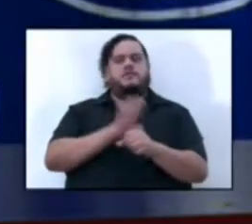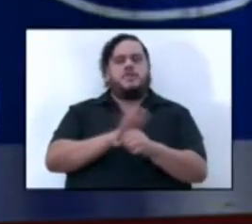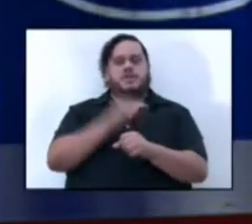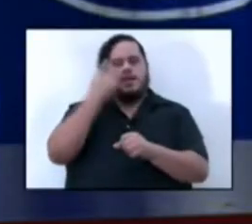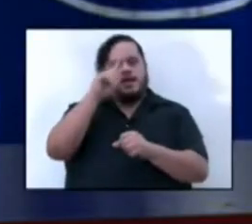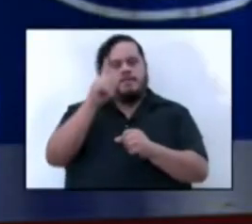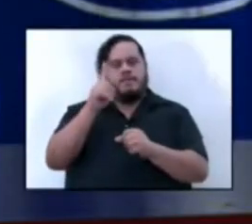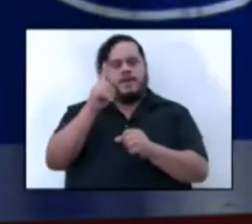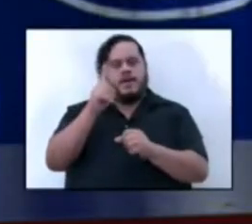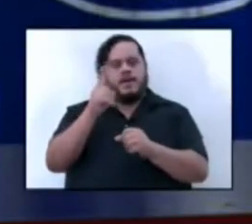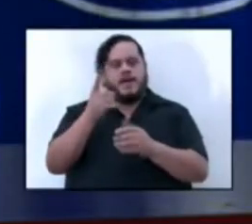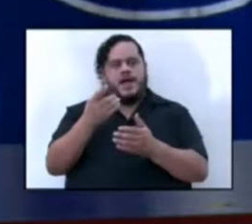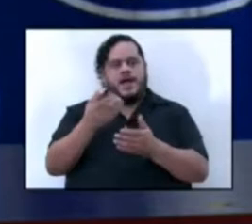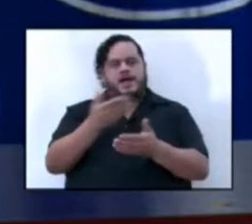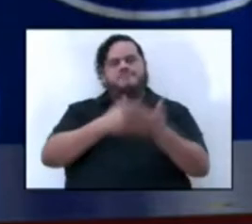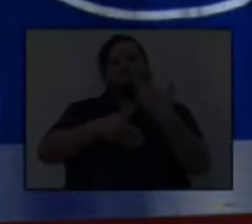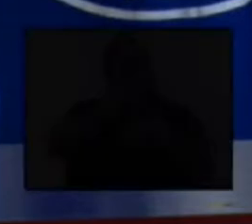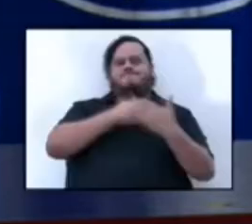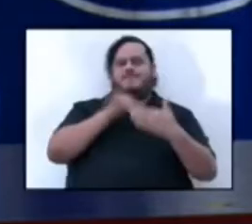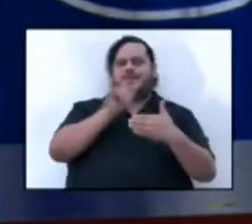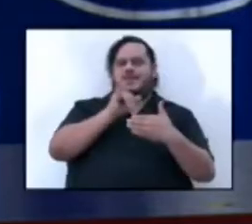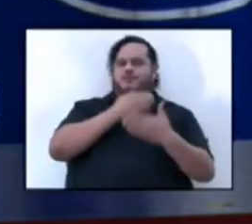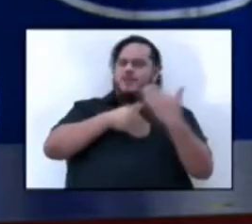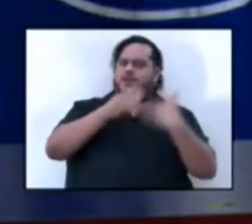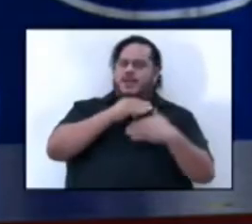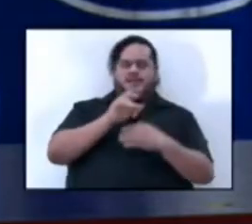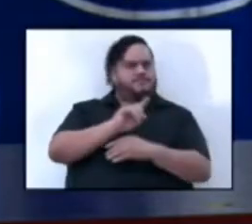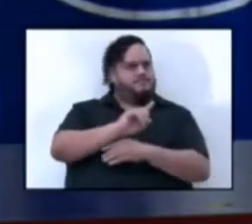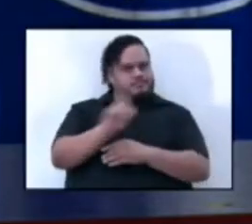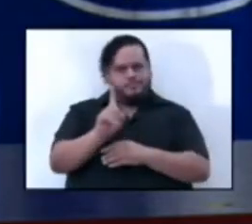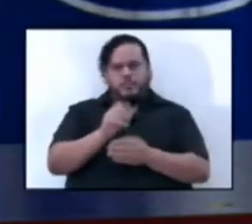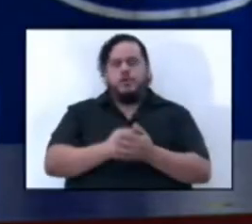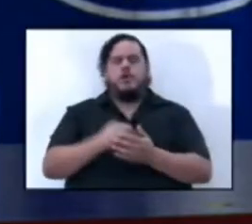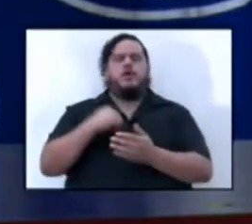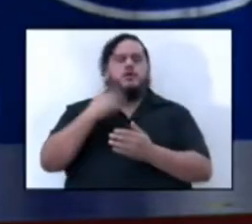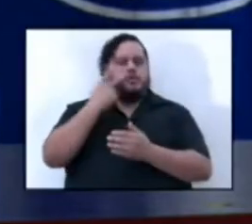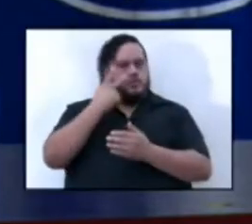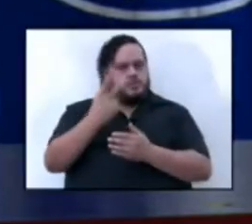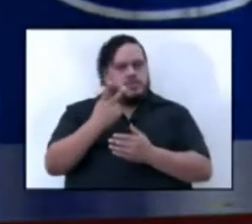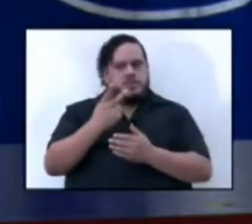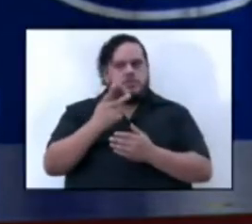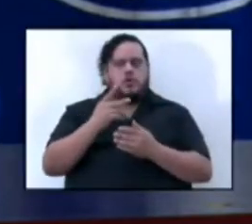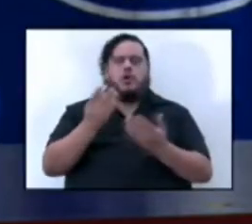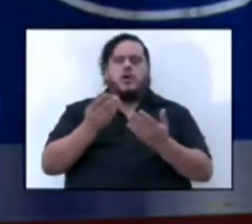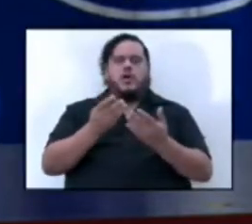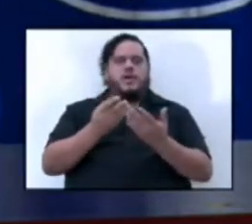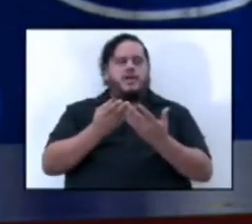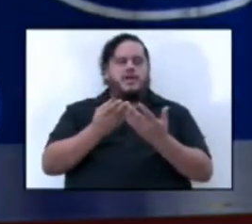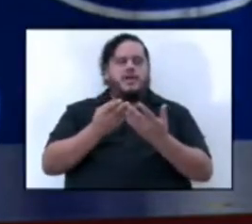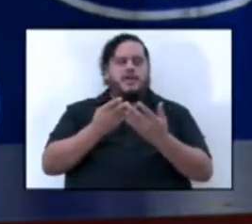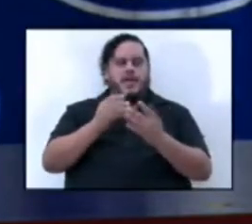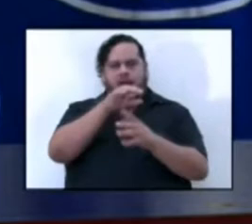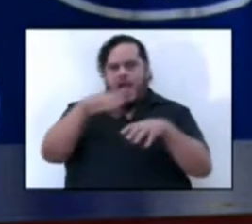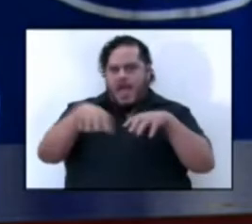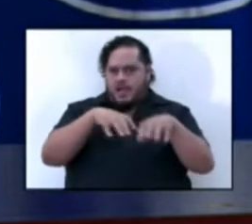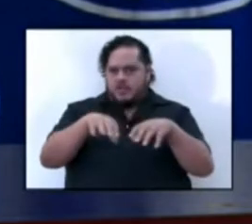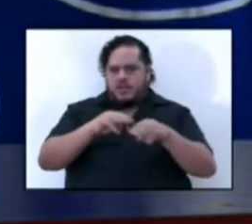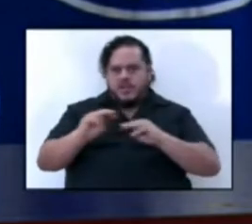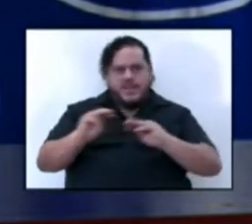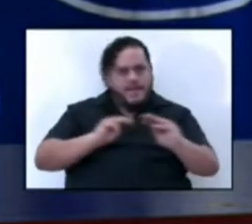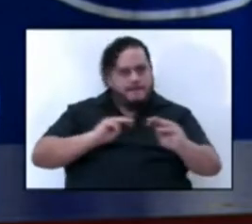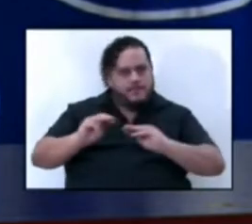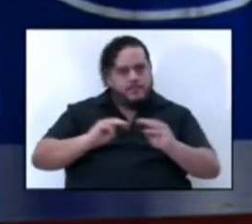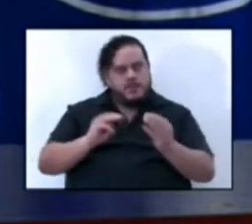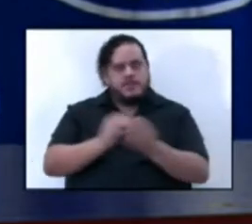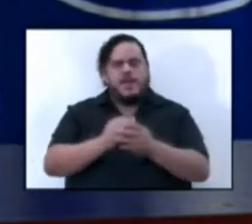retomar la normalidad. Hemos visto patrones de movilidad, o la gente se está movilizando en